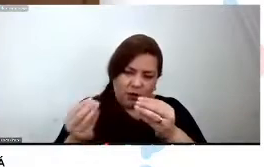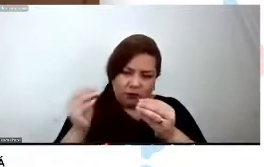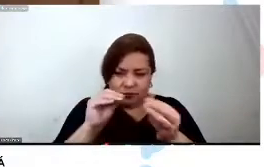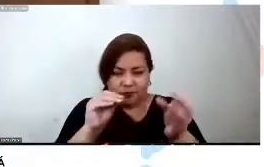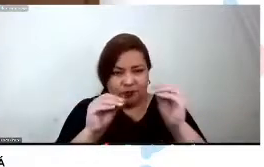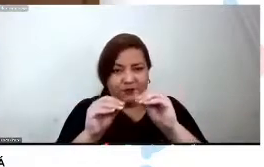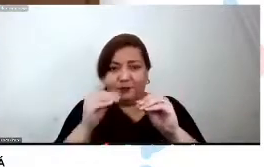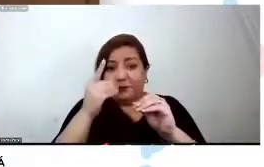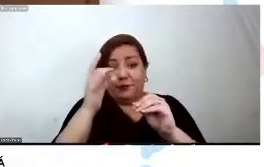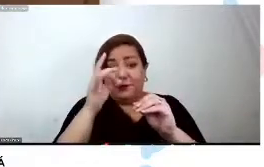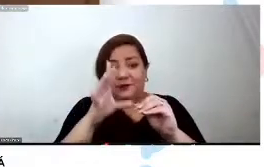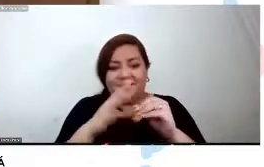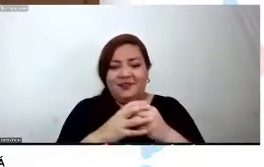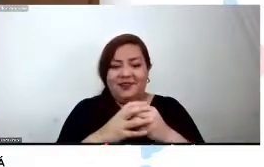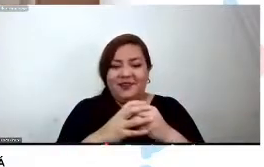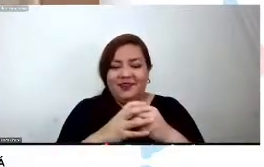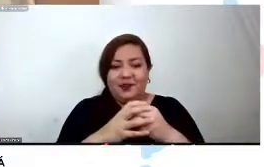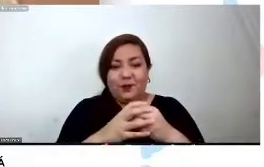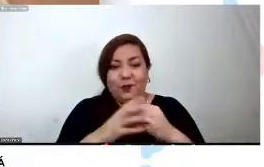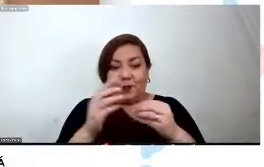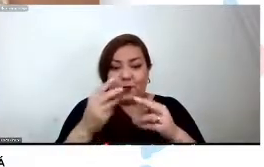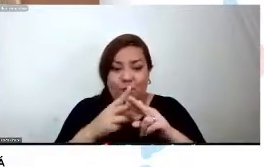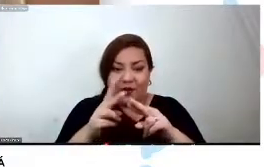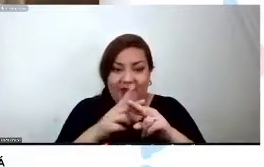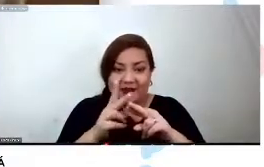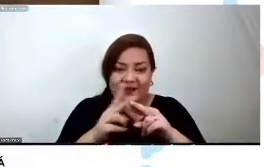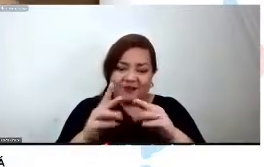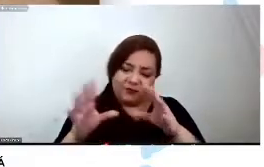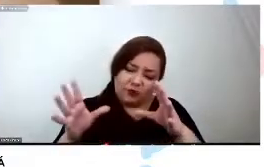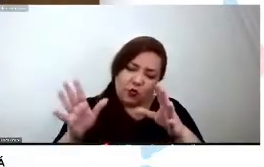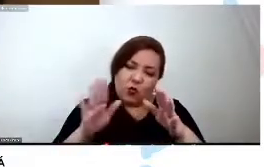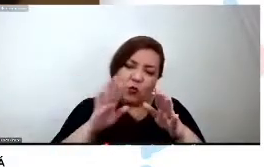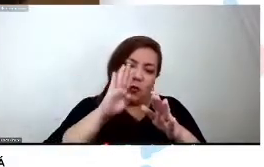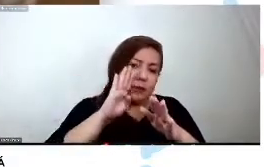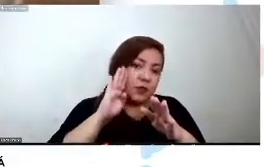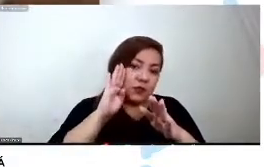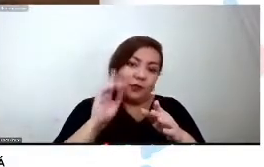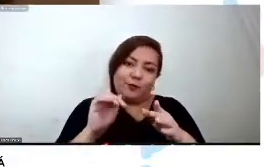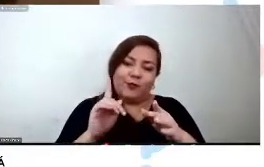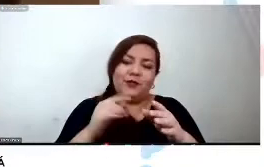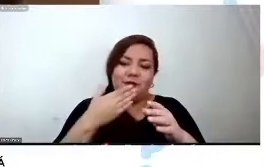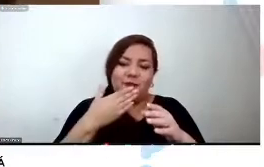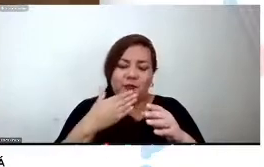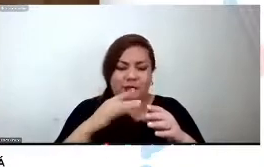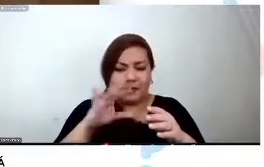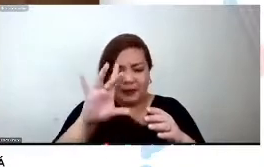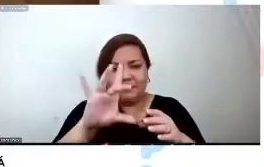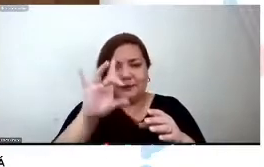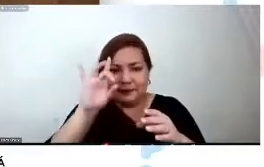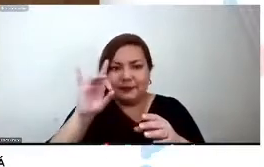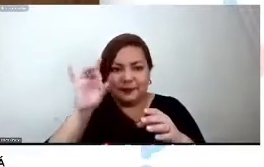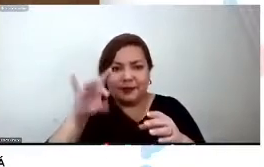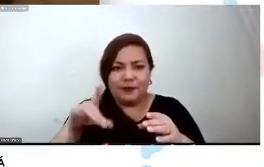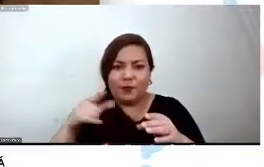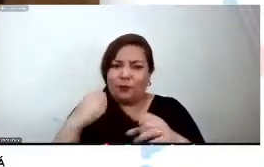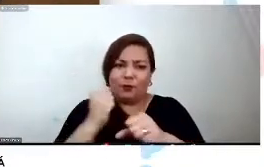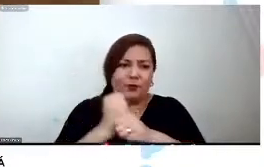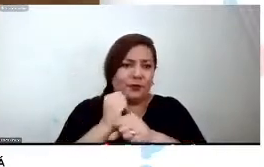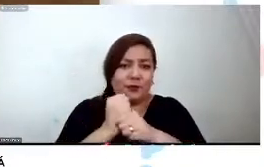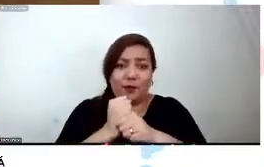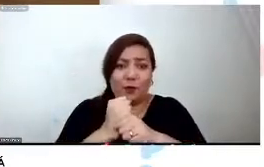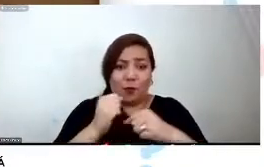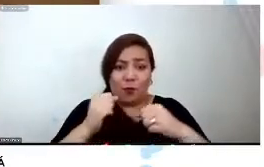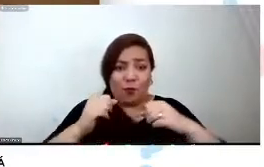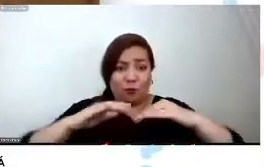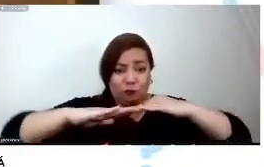solamente con la restauración, sino que también identificarlos, porque es un trabajo de rompecabezas, pero